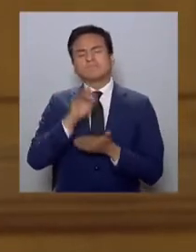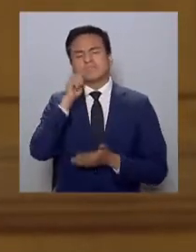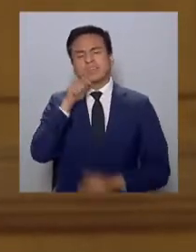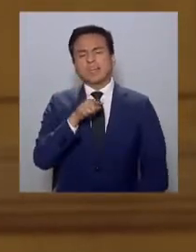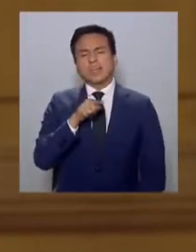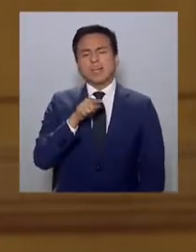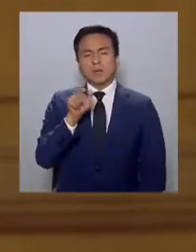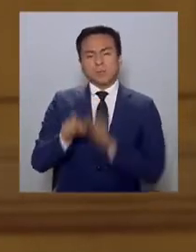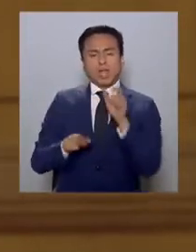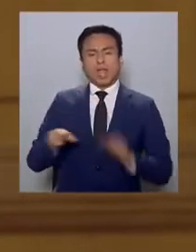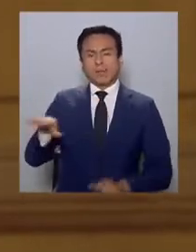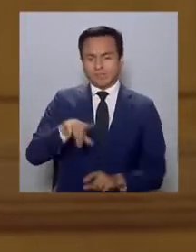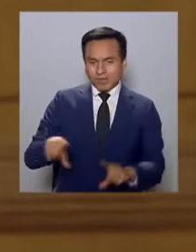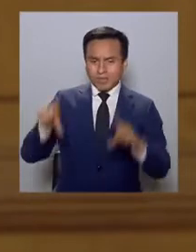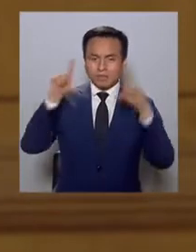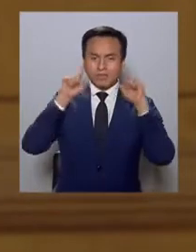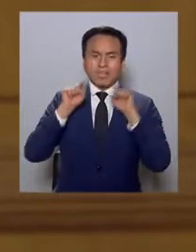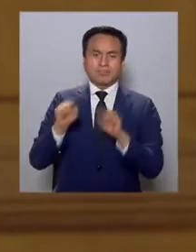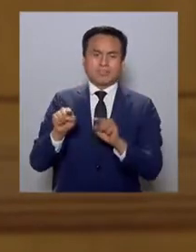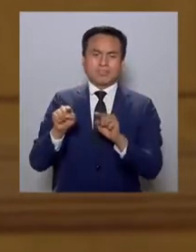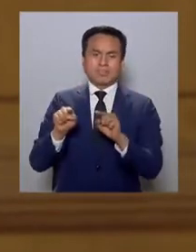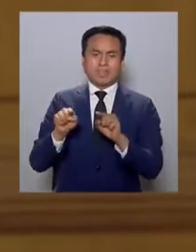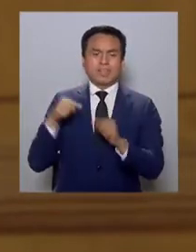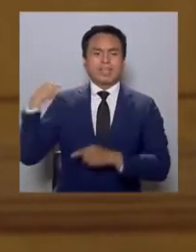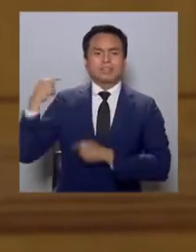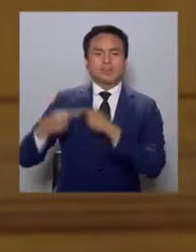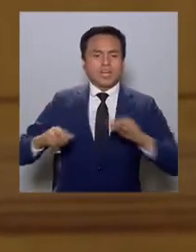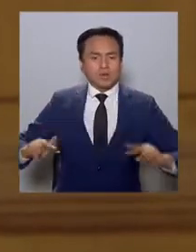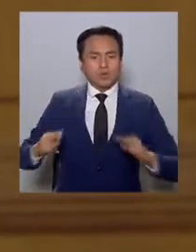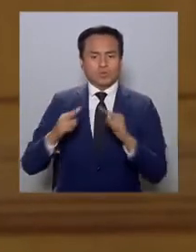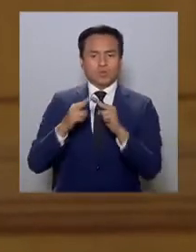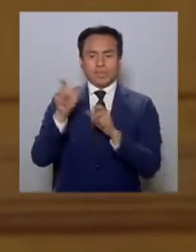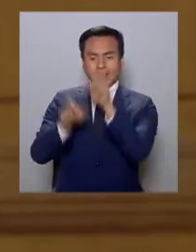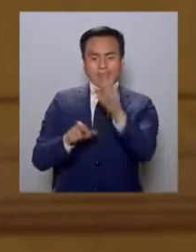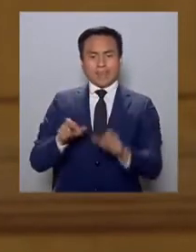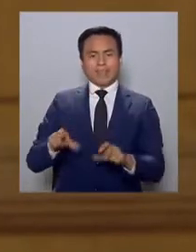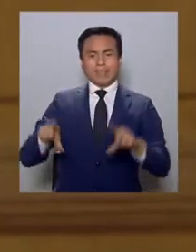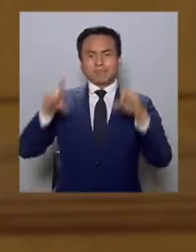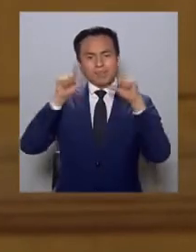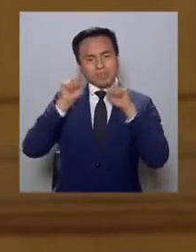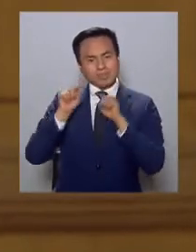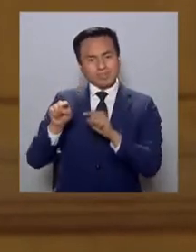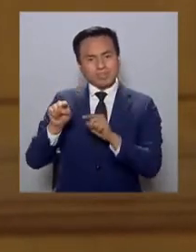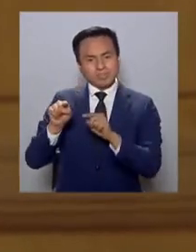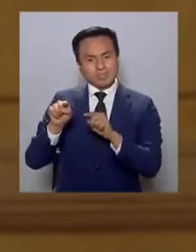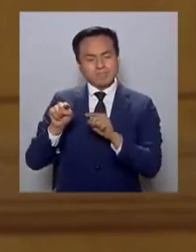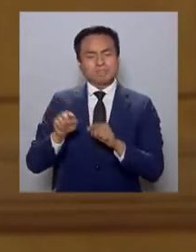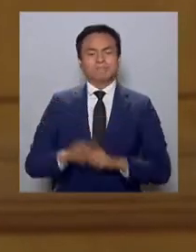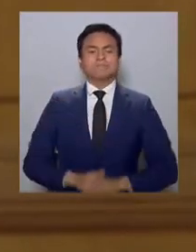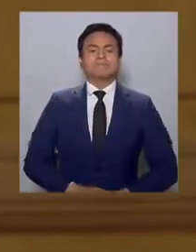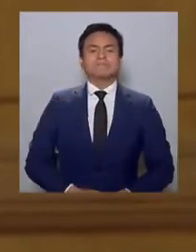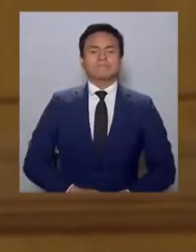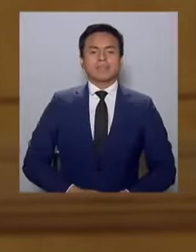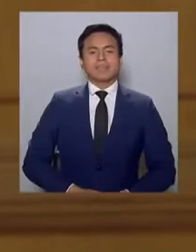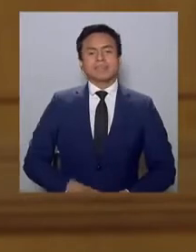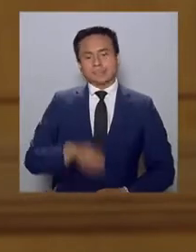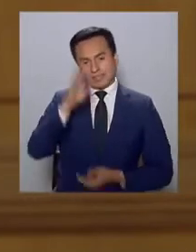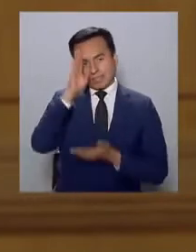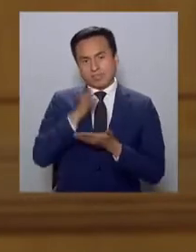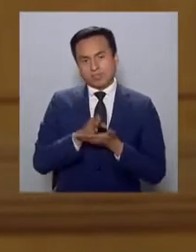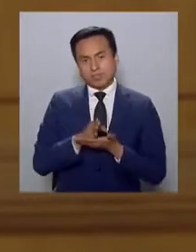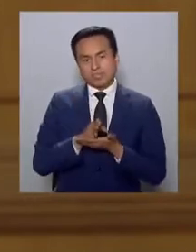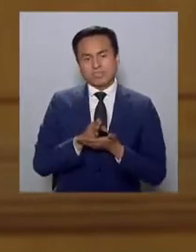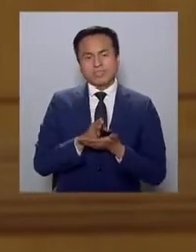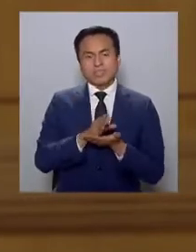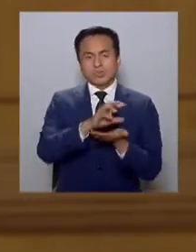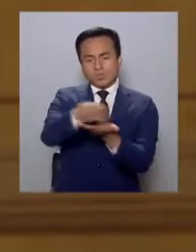el pueblo sea el protagonista de la historia que estamos construyendo, la gente sea su protagonista, en donde las decisiones de